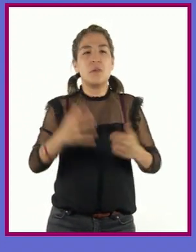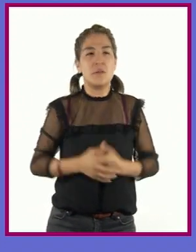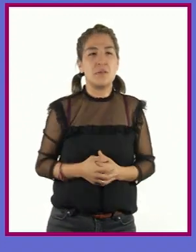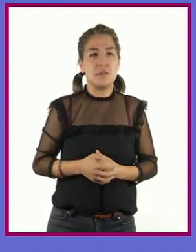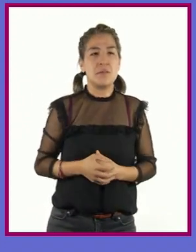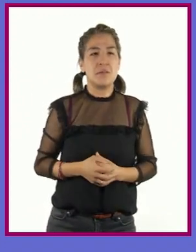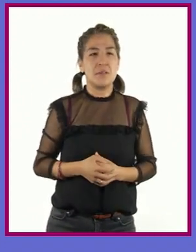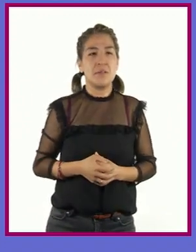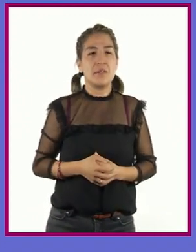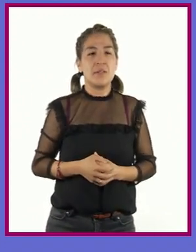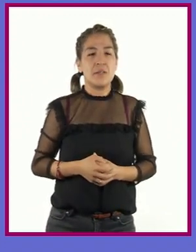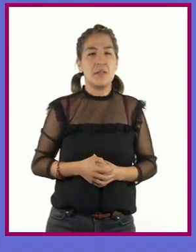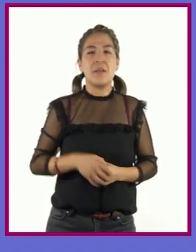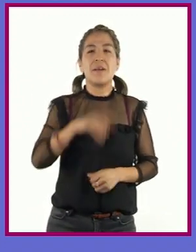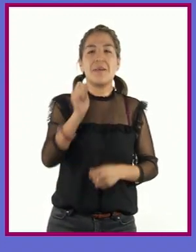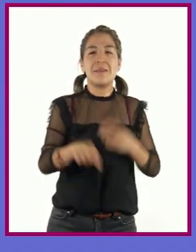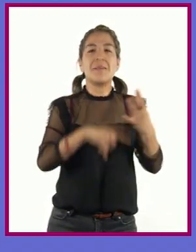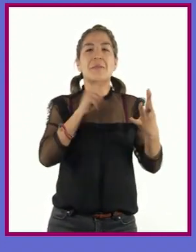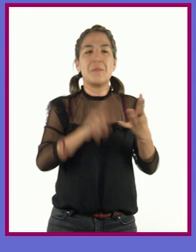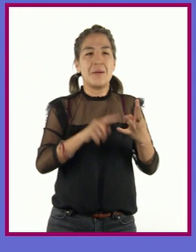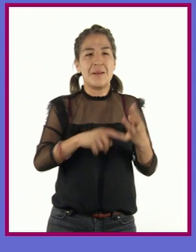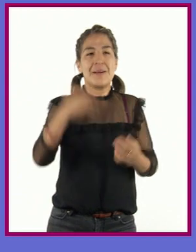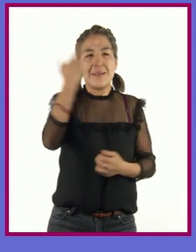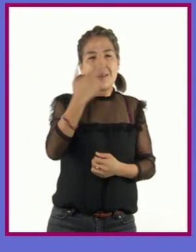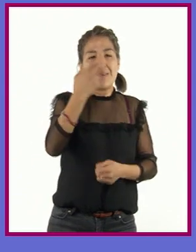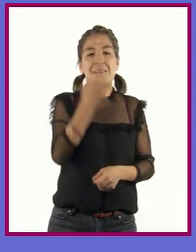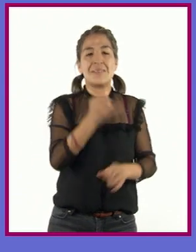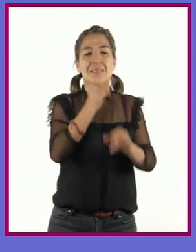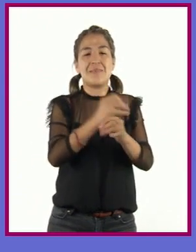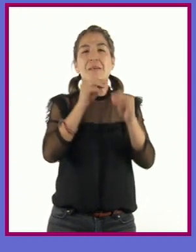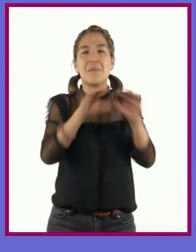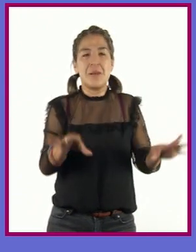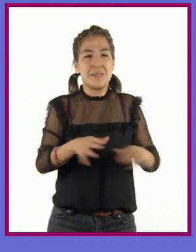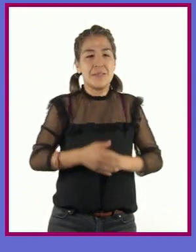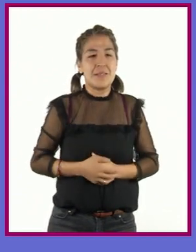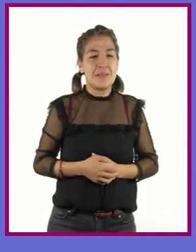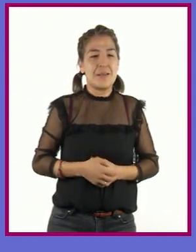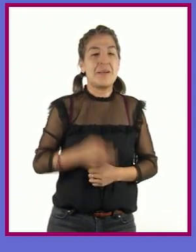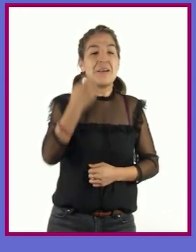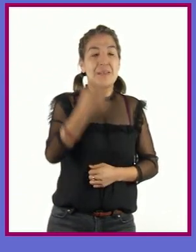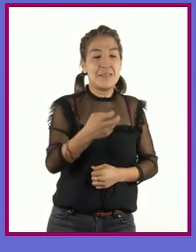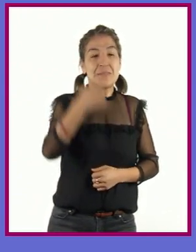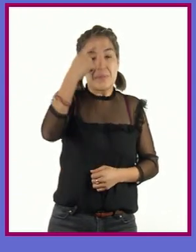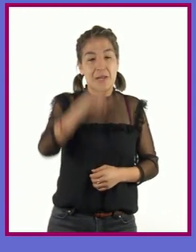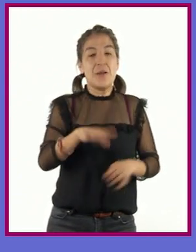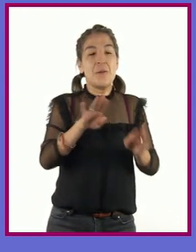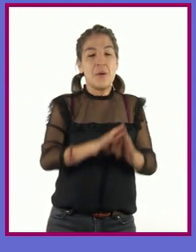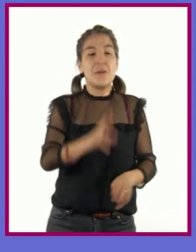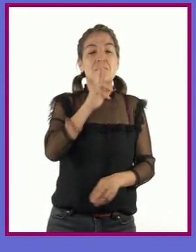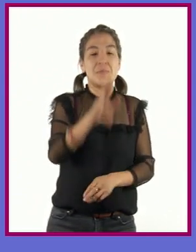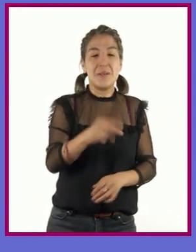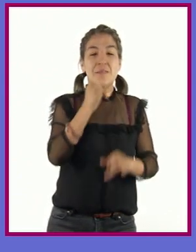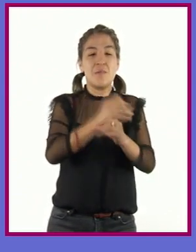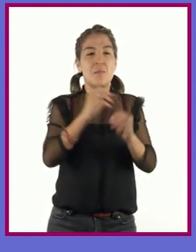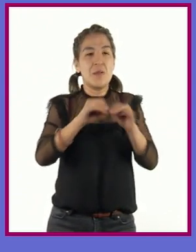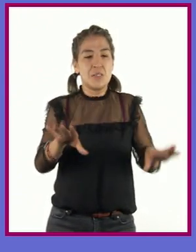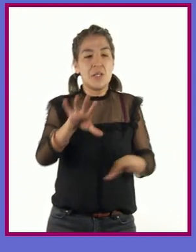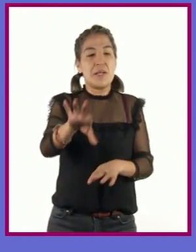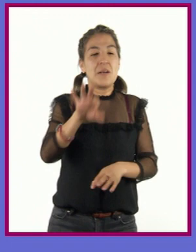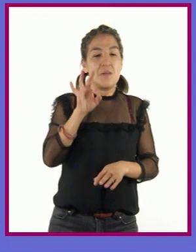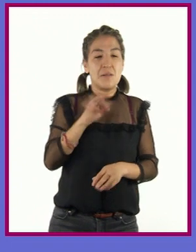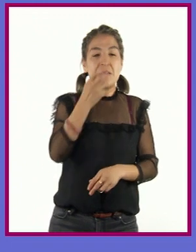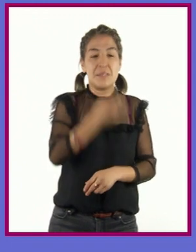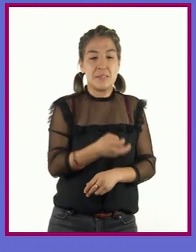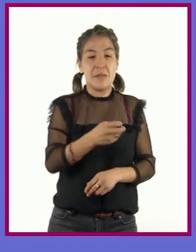4. Revisión de la información. En este paso, se analiza la información encontrada, se valora si